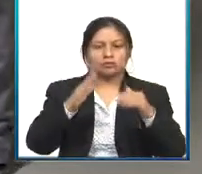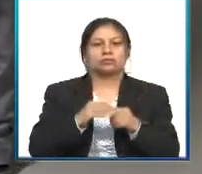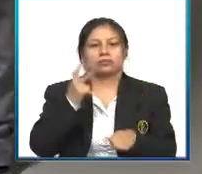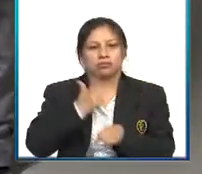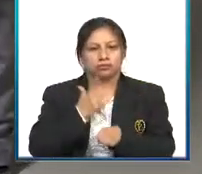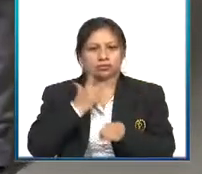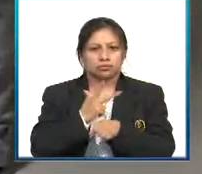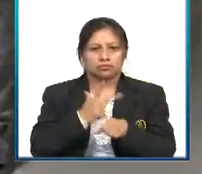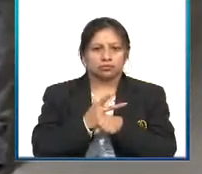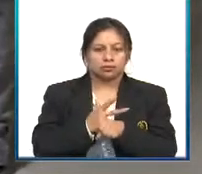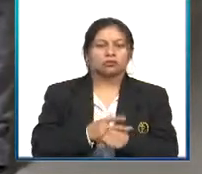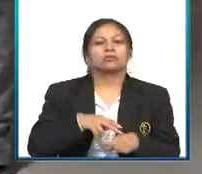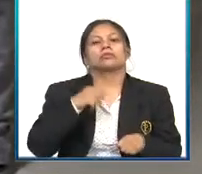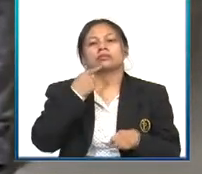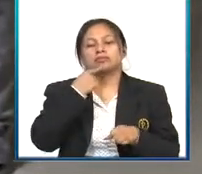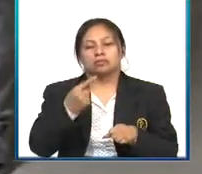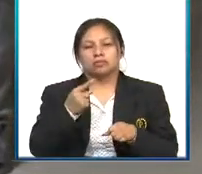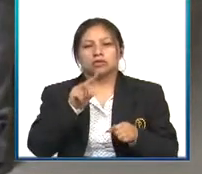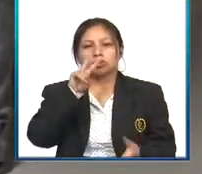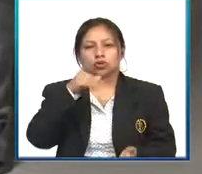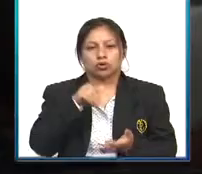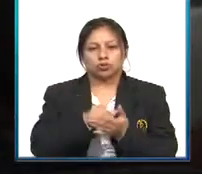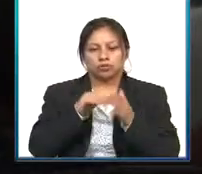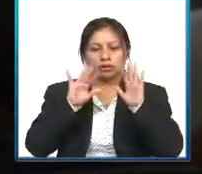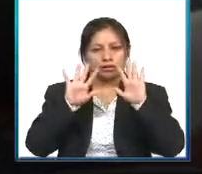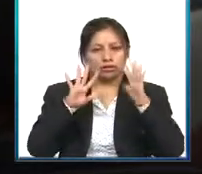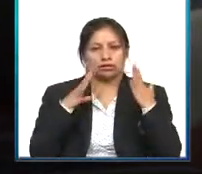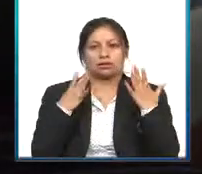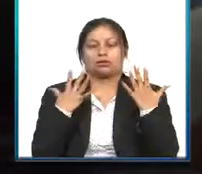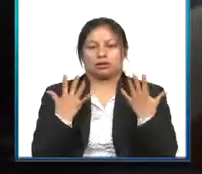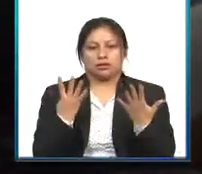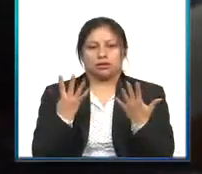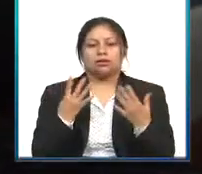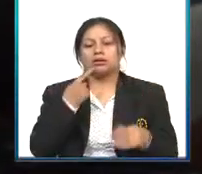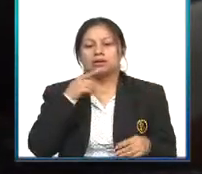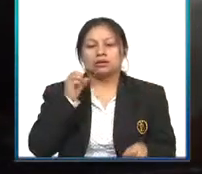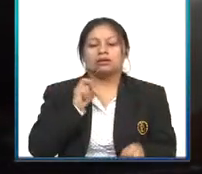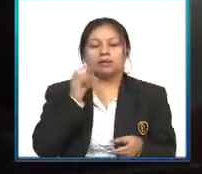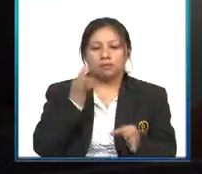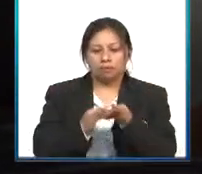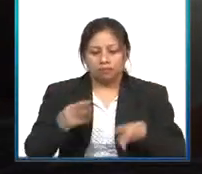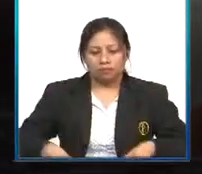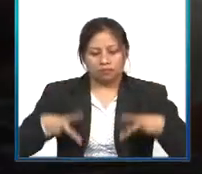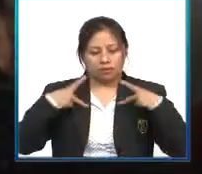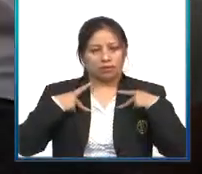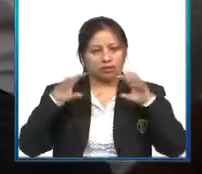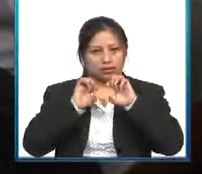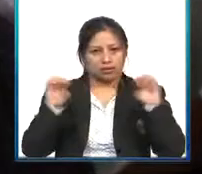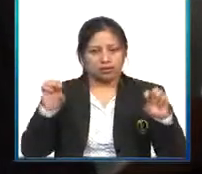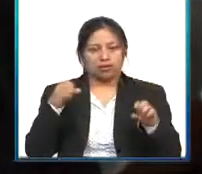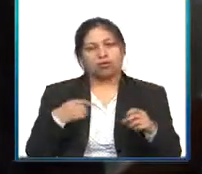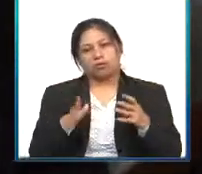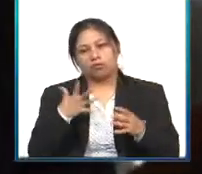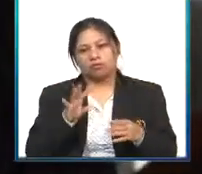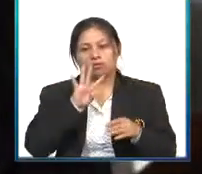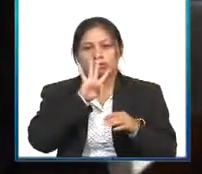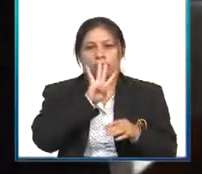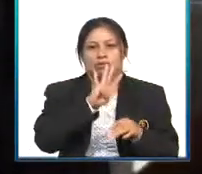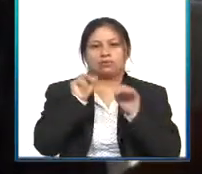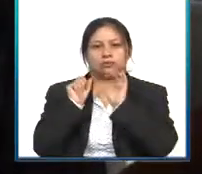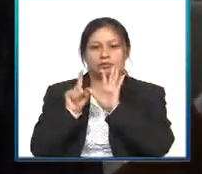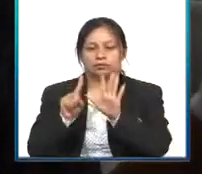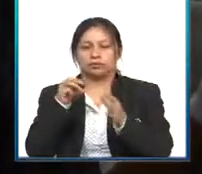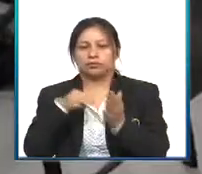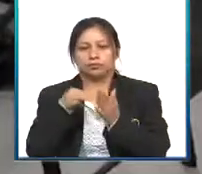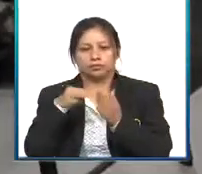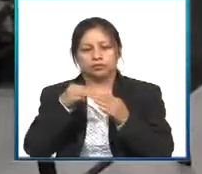de Guatemala, CONAMIGUA, en el 2019, que establecen que unos 2.7 millones viven en Estados Unidos, al menos 46.500